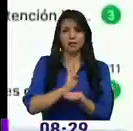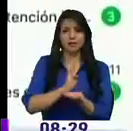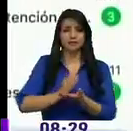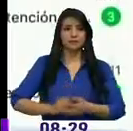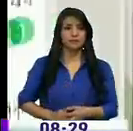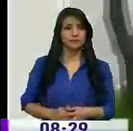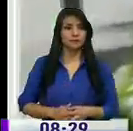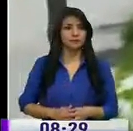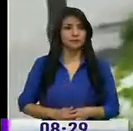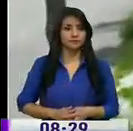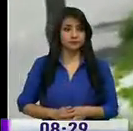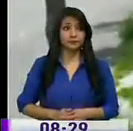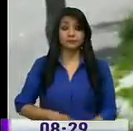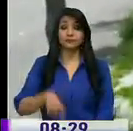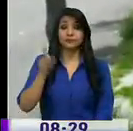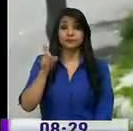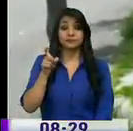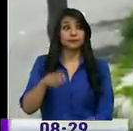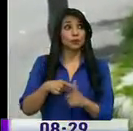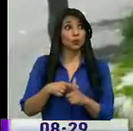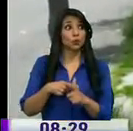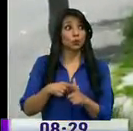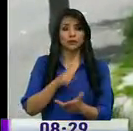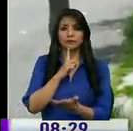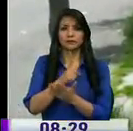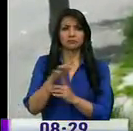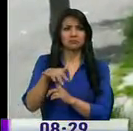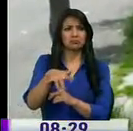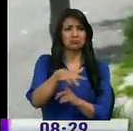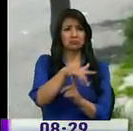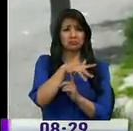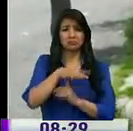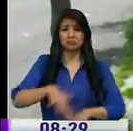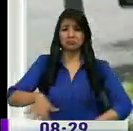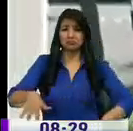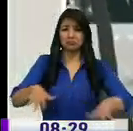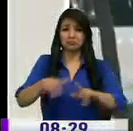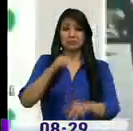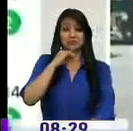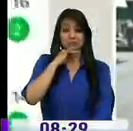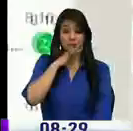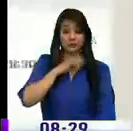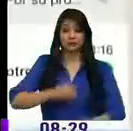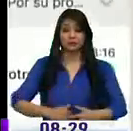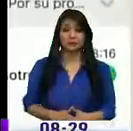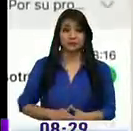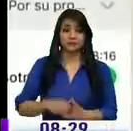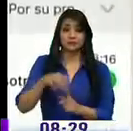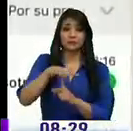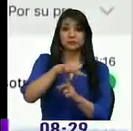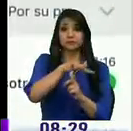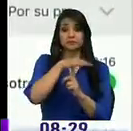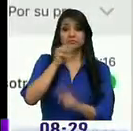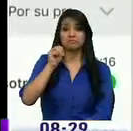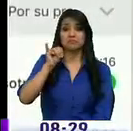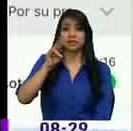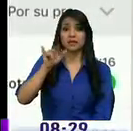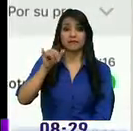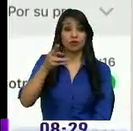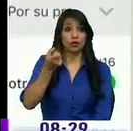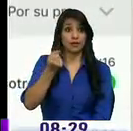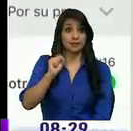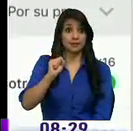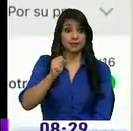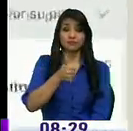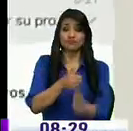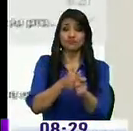¿Ven? Claro que se necesita urgente, pero vean ese parque. Está realmente en muy malas condiciones. Parque en malas condiciones, una